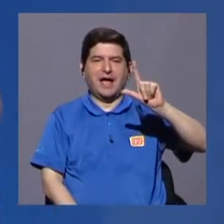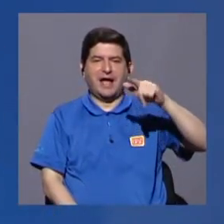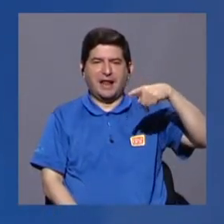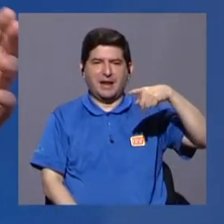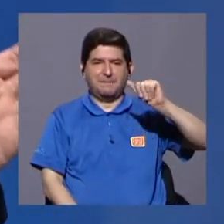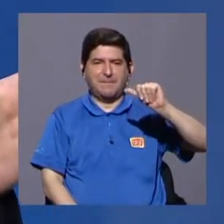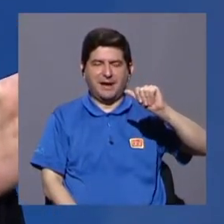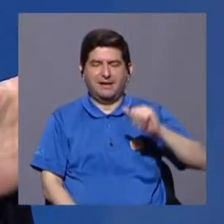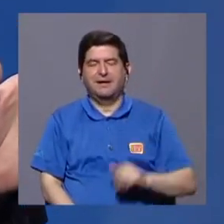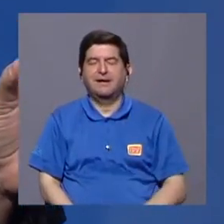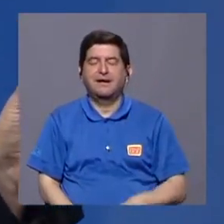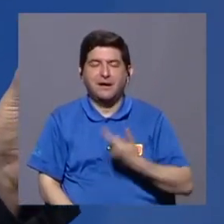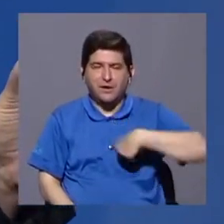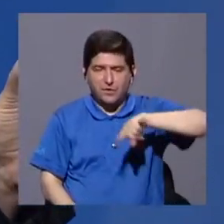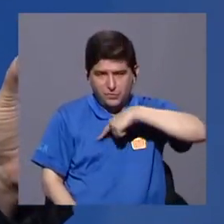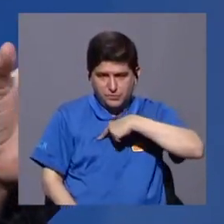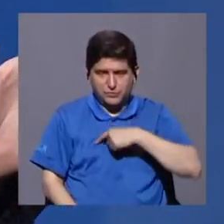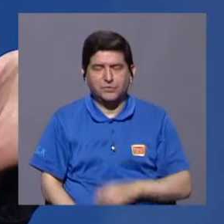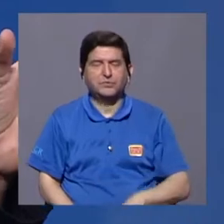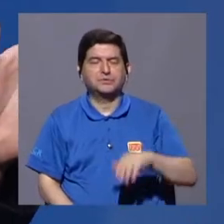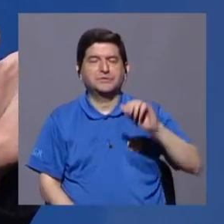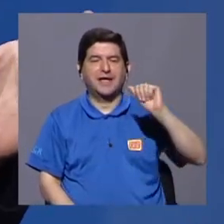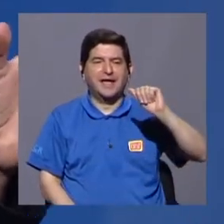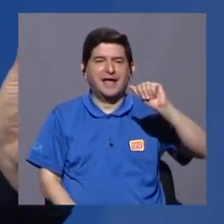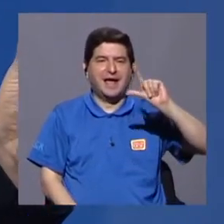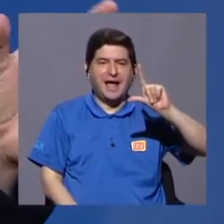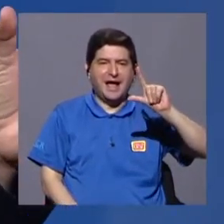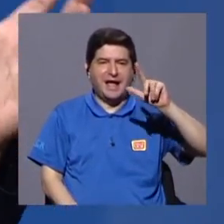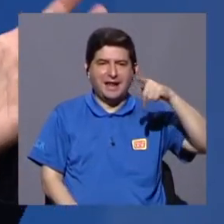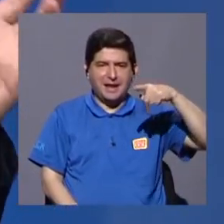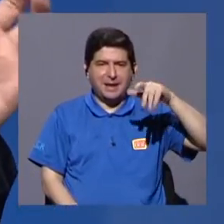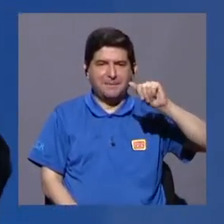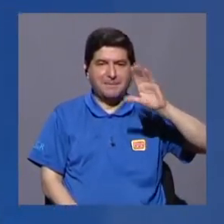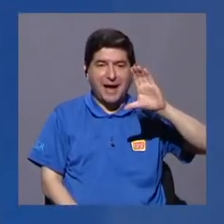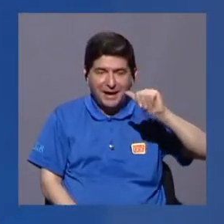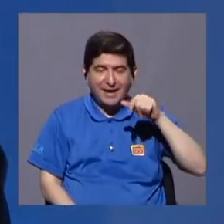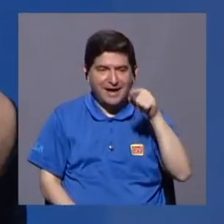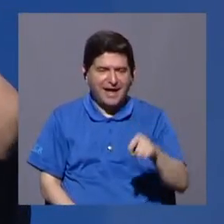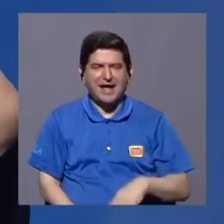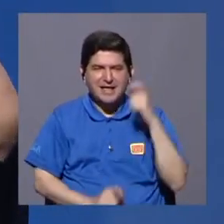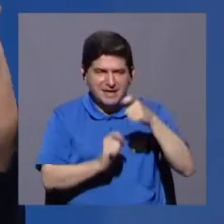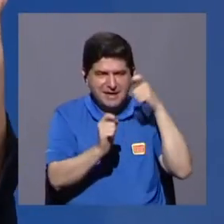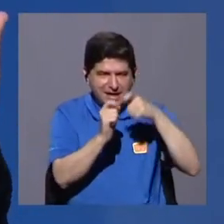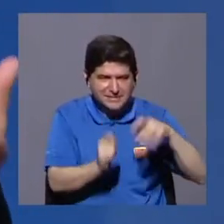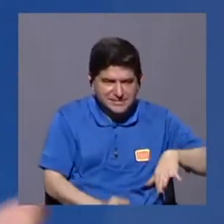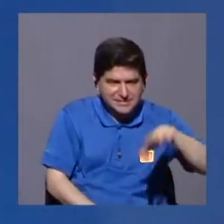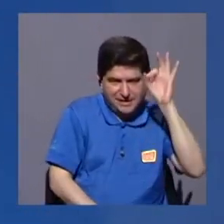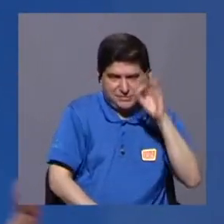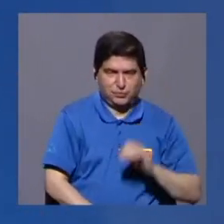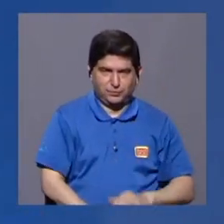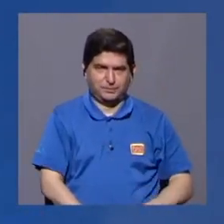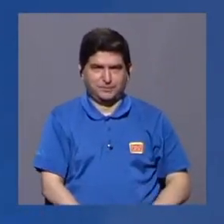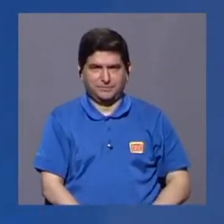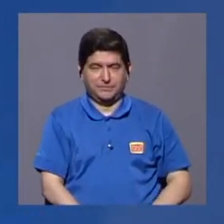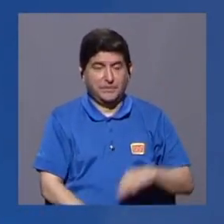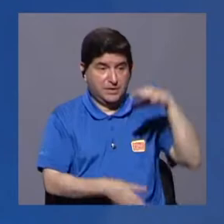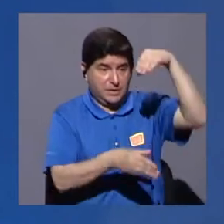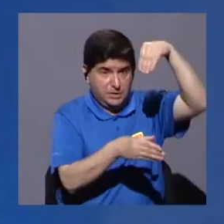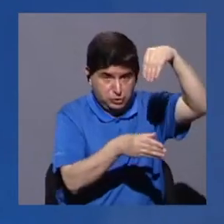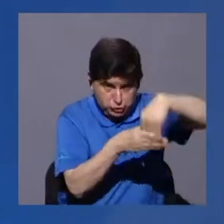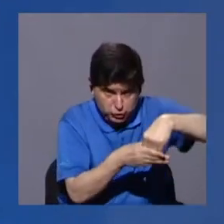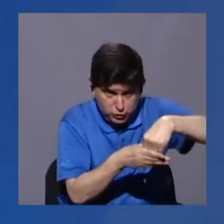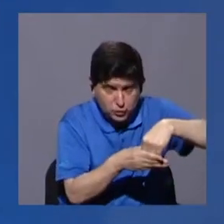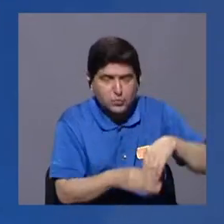pesca la secuencia y genética que codifica para ese anticuerpo y eso se introduce en